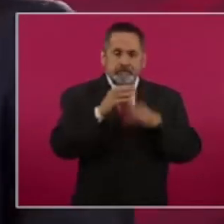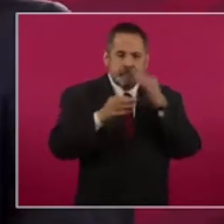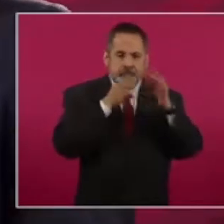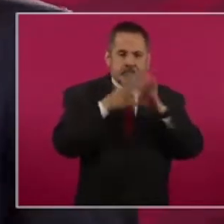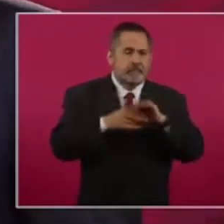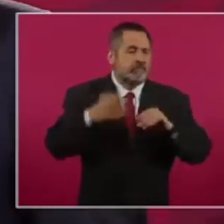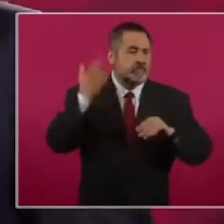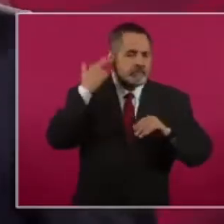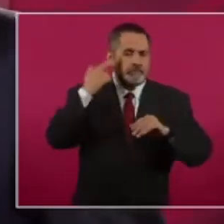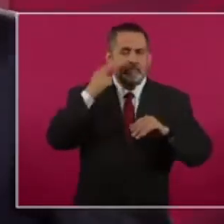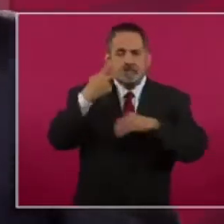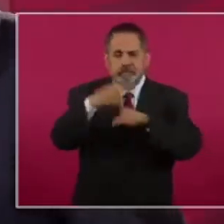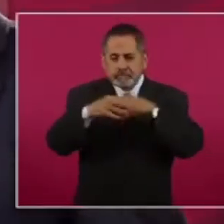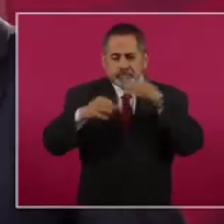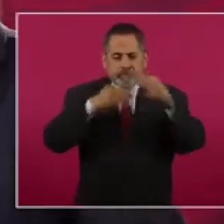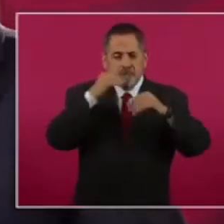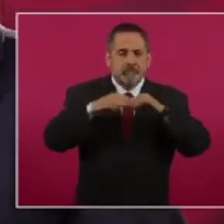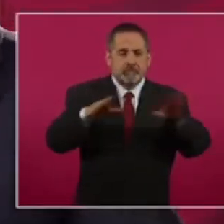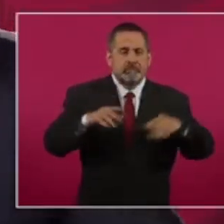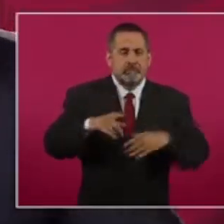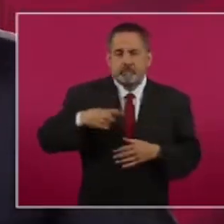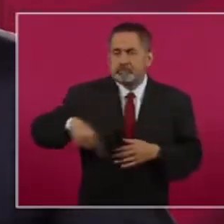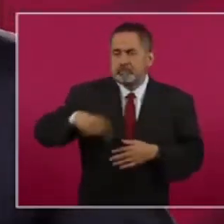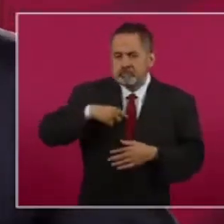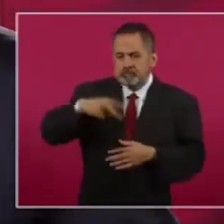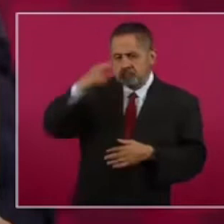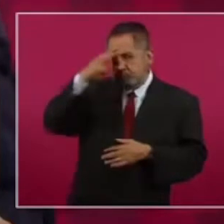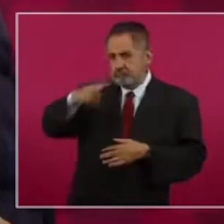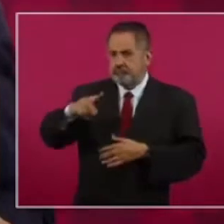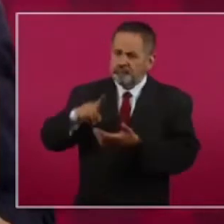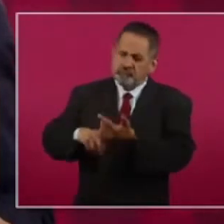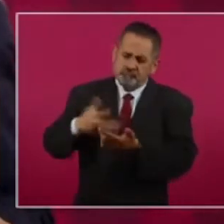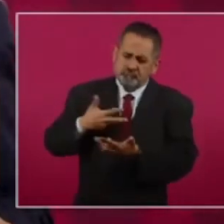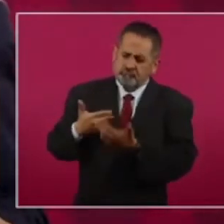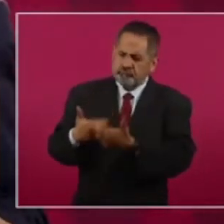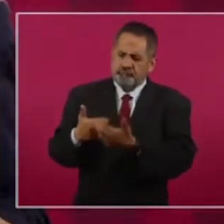radio, en televisión, de que los mexicanos teníamos un tesoro?